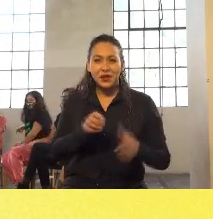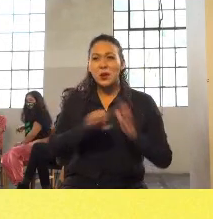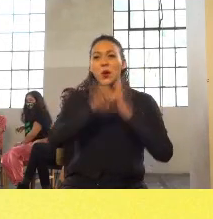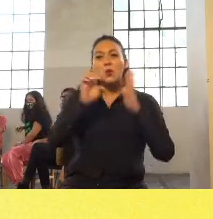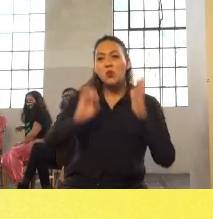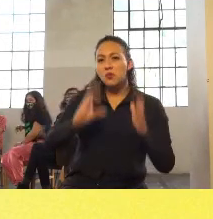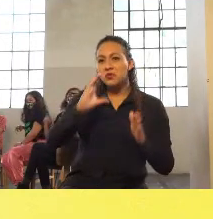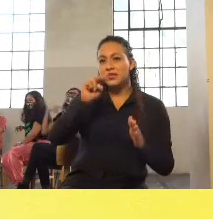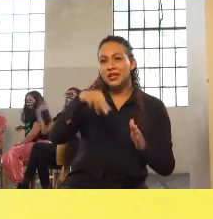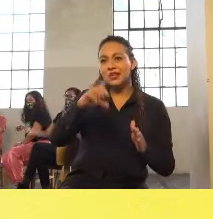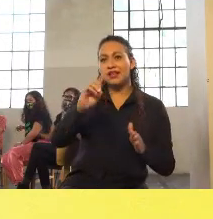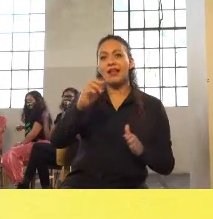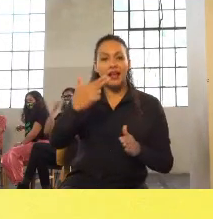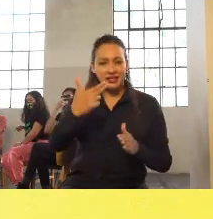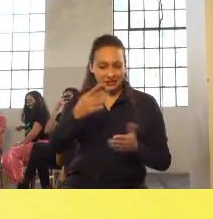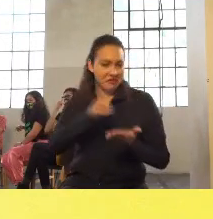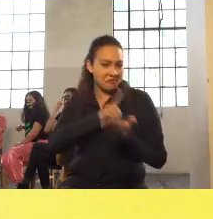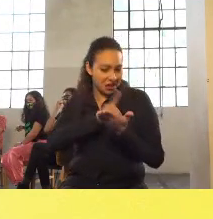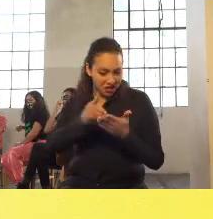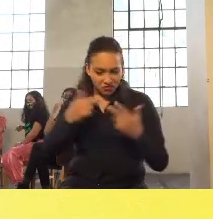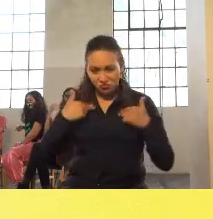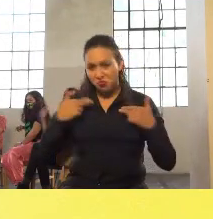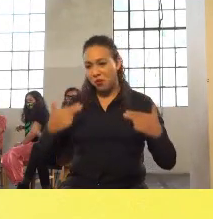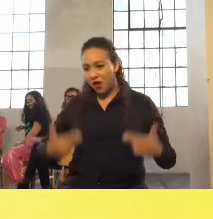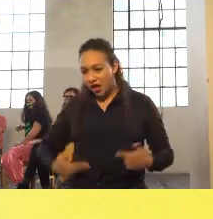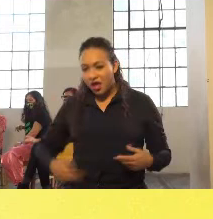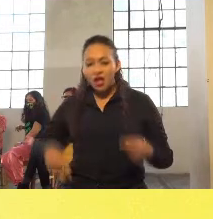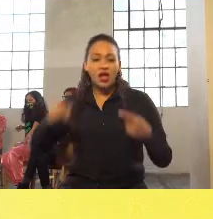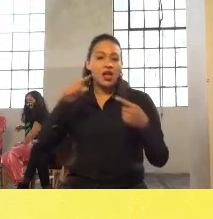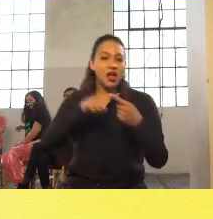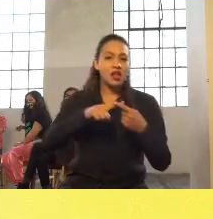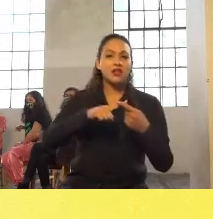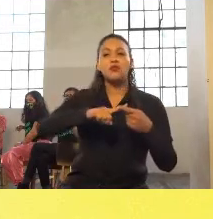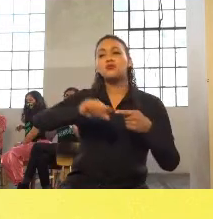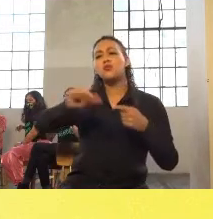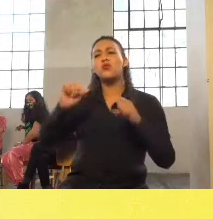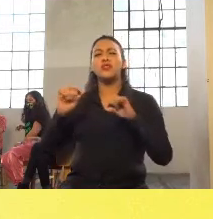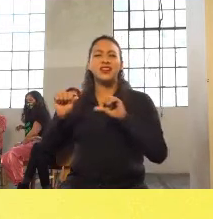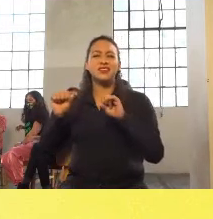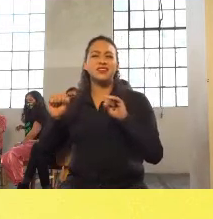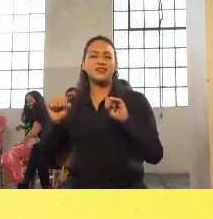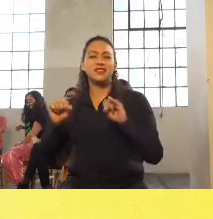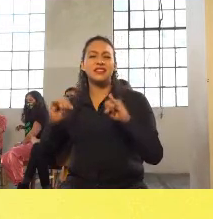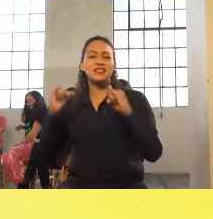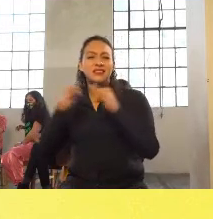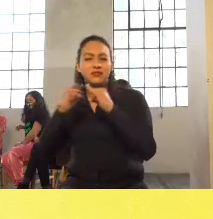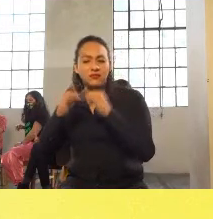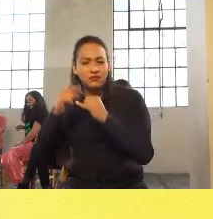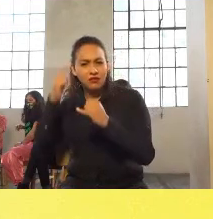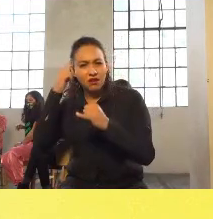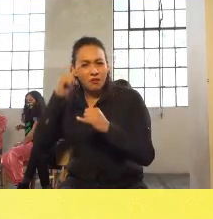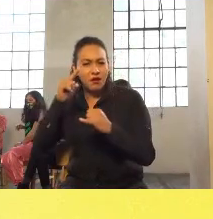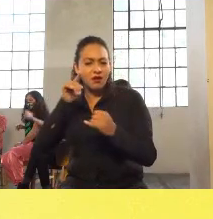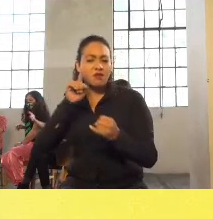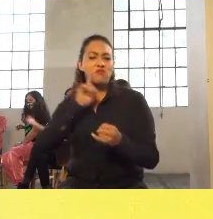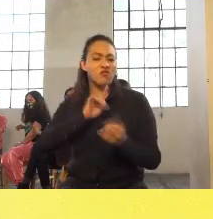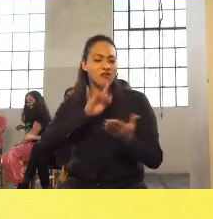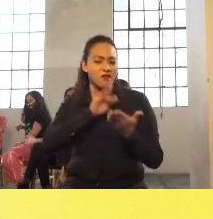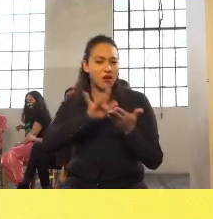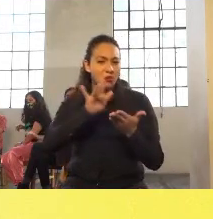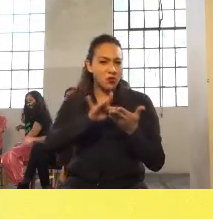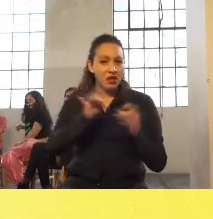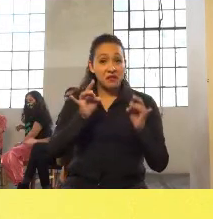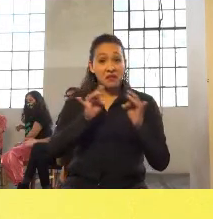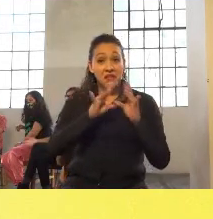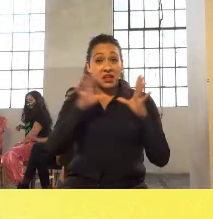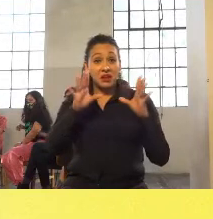como el acompañamiento a familias de los desaparecidas, feminicidas, ¿no? Que admiramos profundamente y que nosotros no estamos